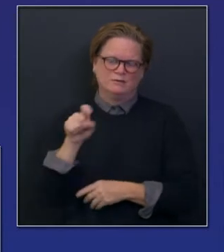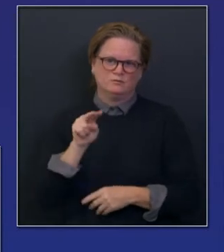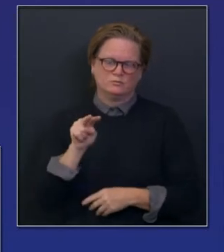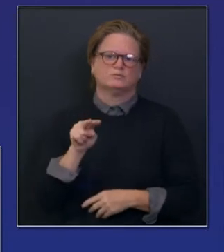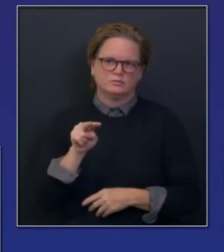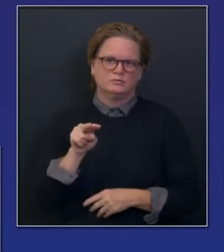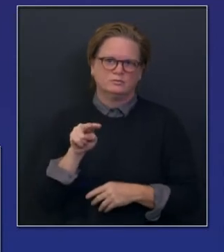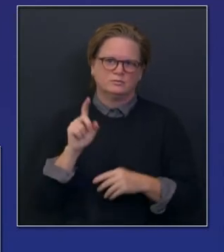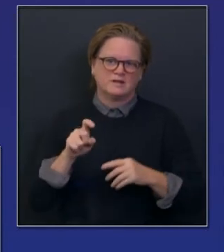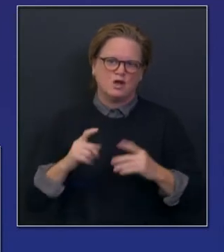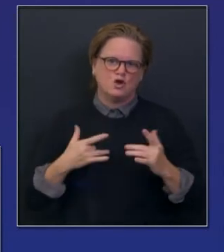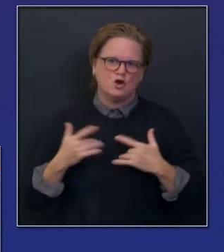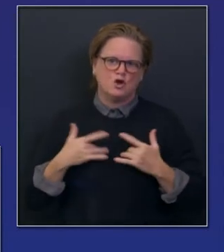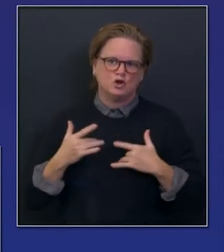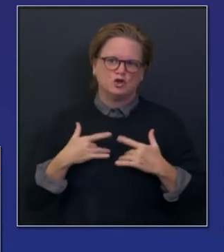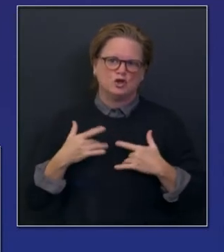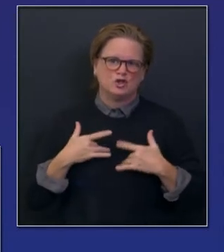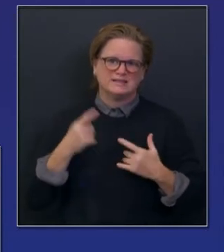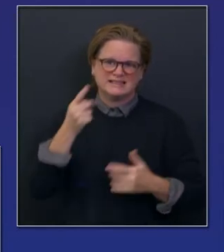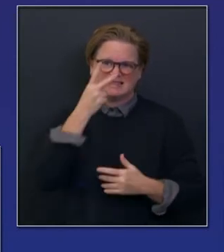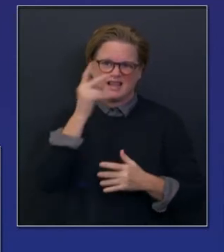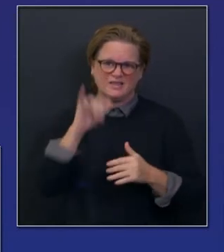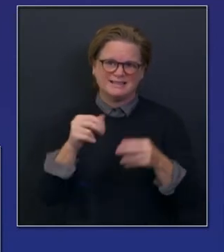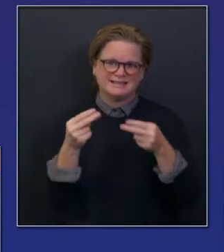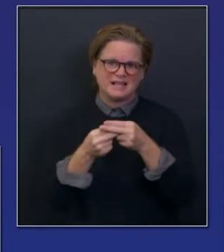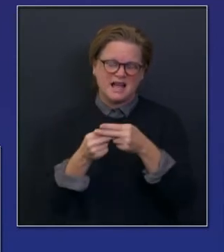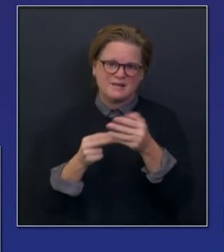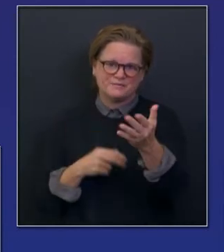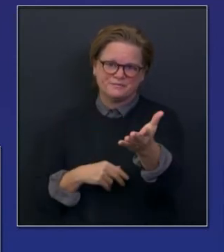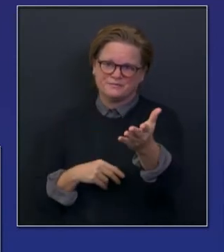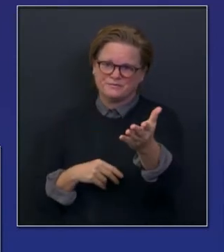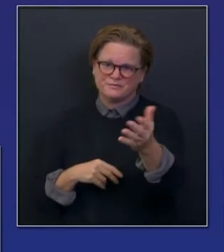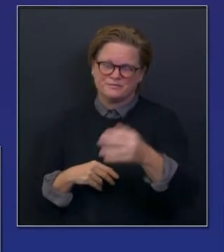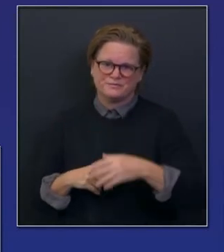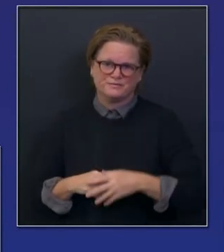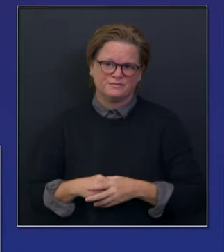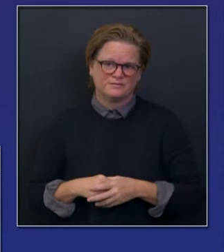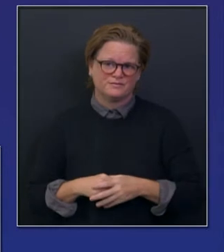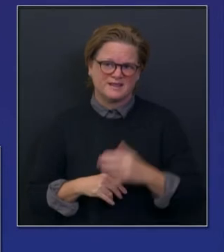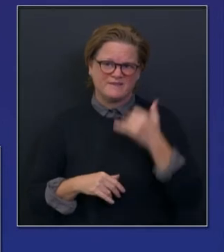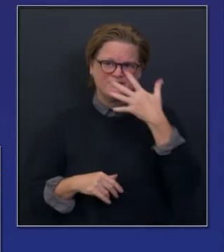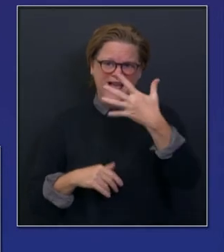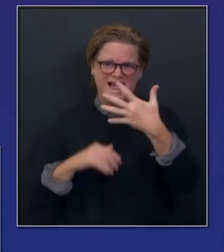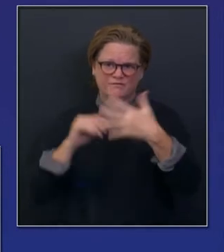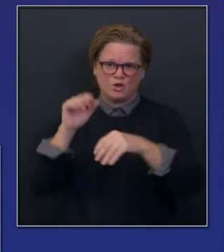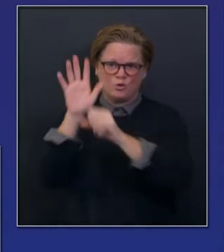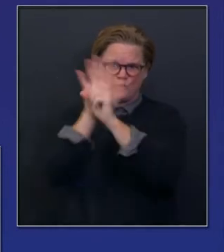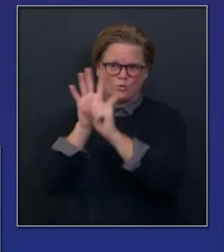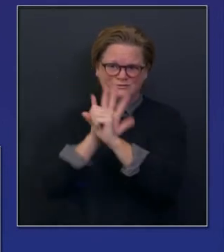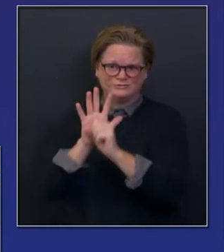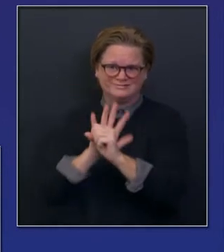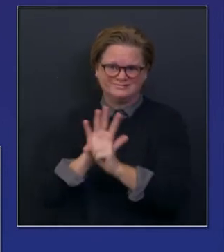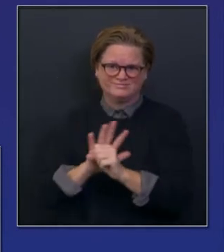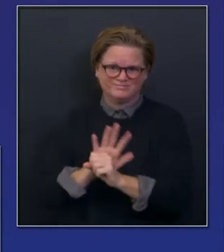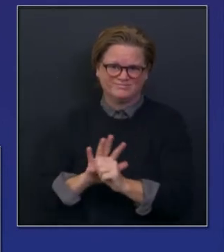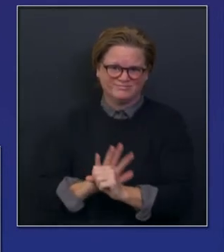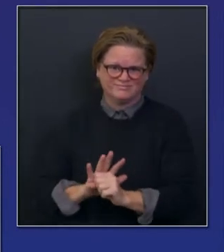mí. En esa transparencia pueden verlo. Pueden ver estas 5 regiones dentro de nuestro